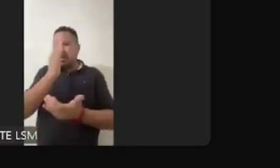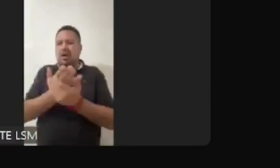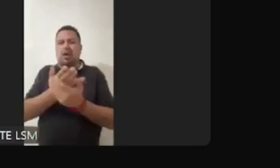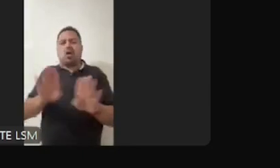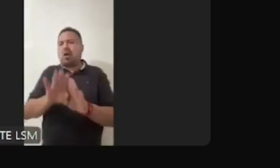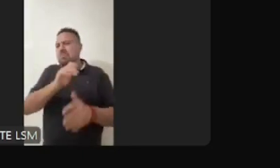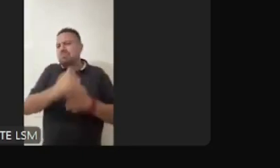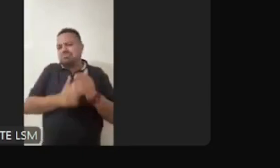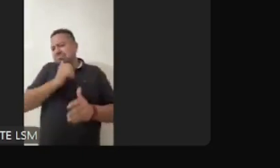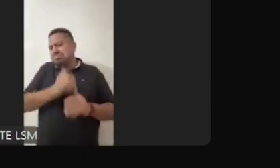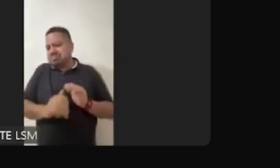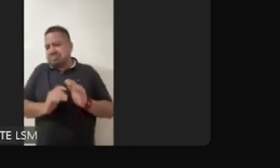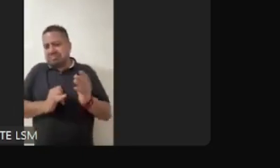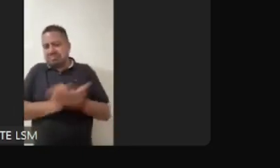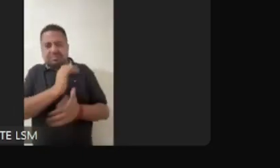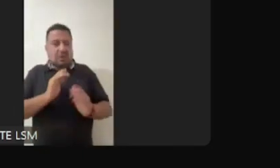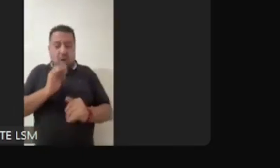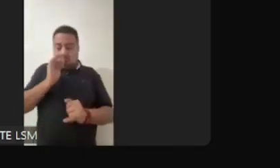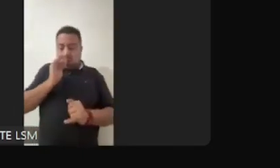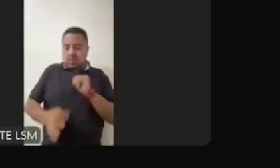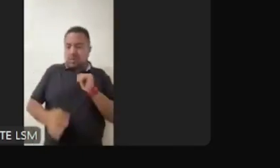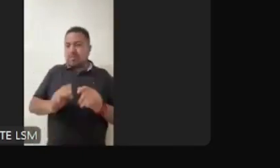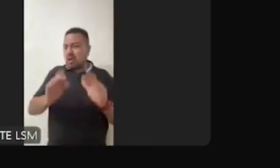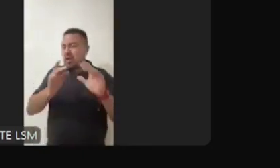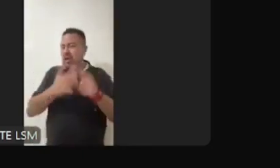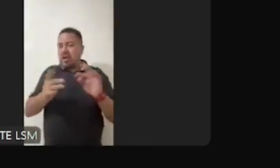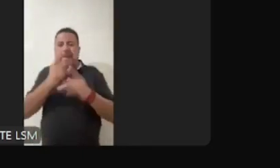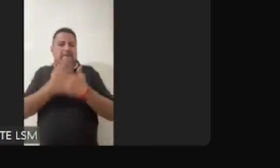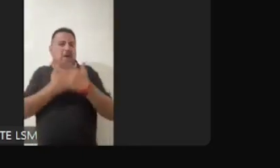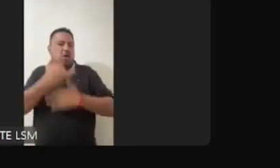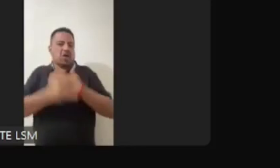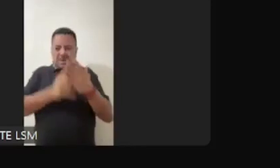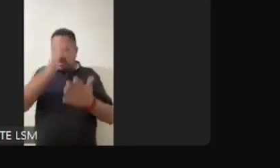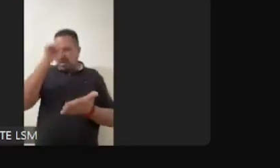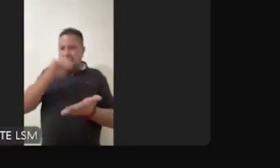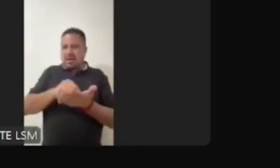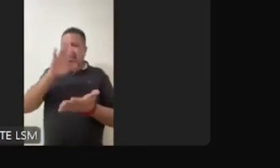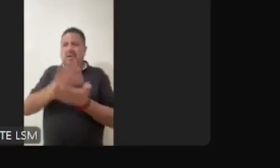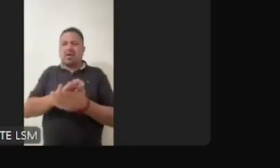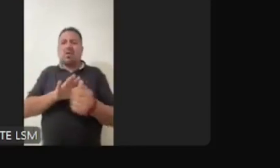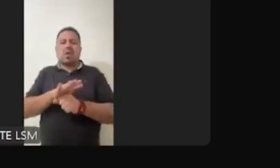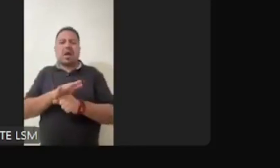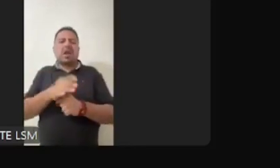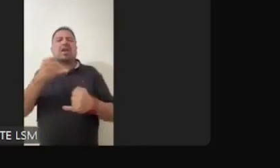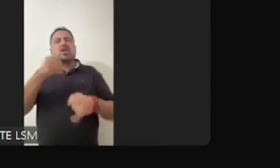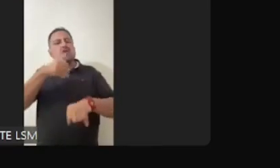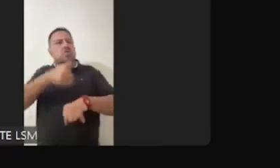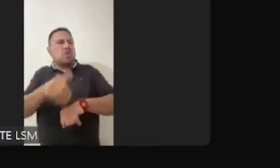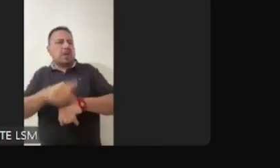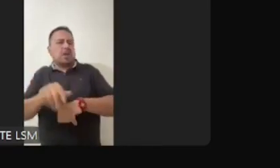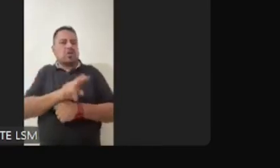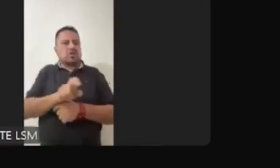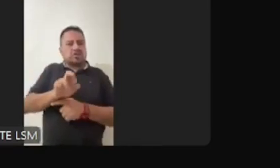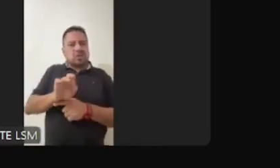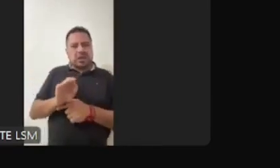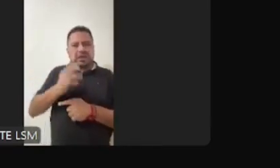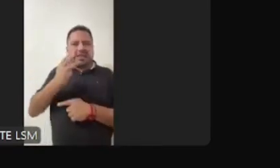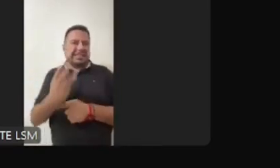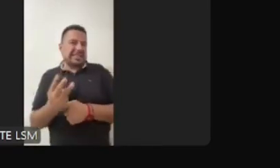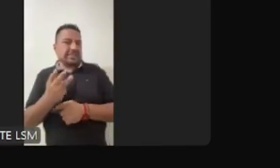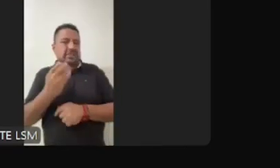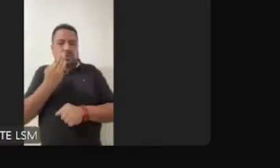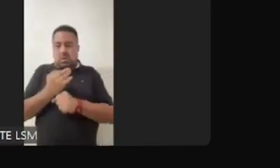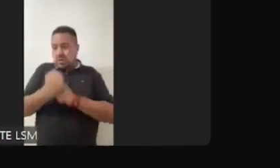como concluido por último doy cuenta con el proyecto de acuerdo plenario recaído en el juicio electoral ciudadano 243 de este